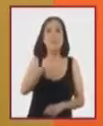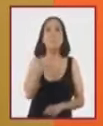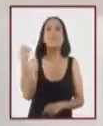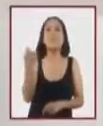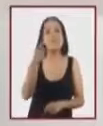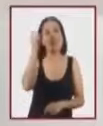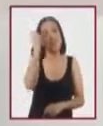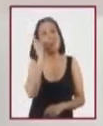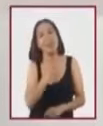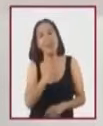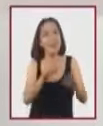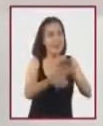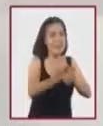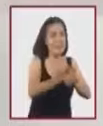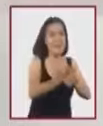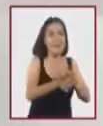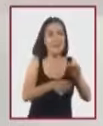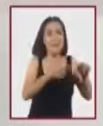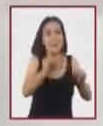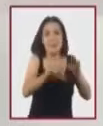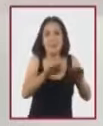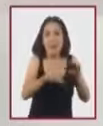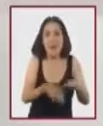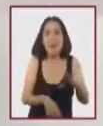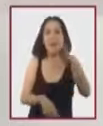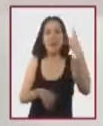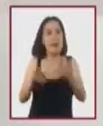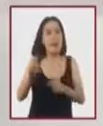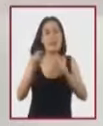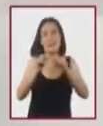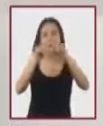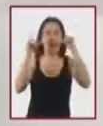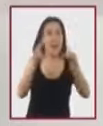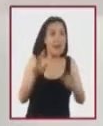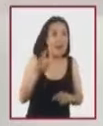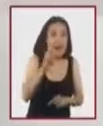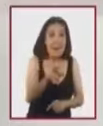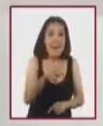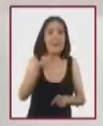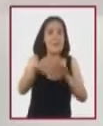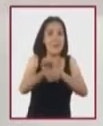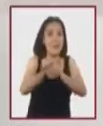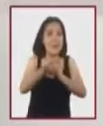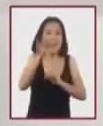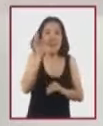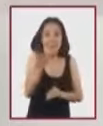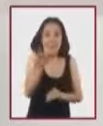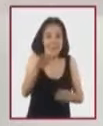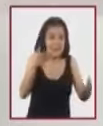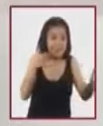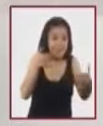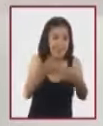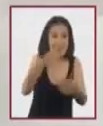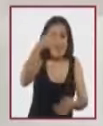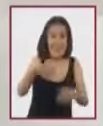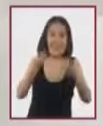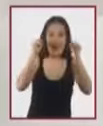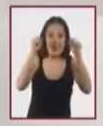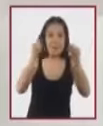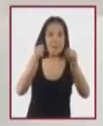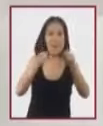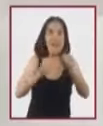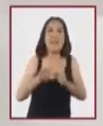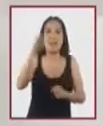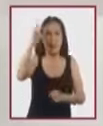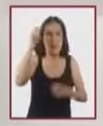dormida. Así es, y cuando despertó, vio que la tortuga estaba a punto de llegar a la meta y aunque corrió con todas sus fuerzas,